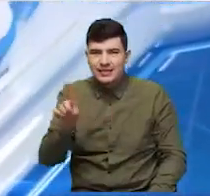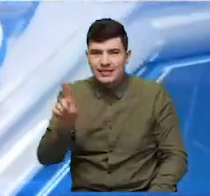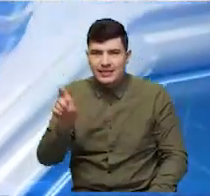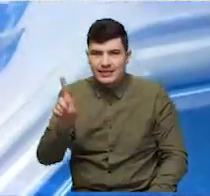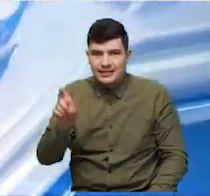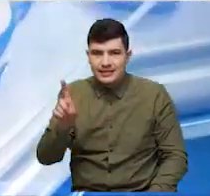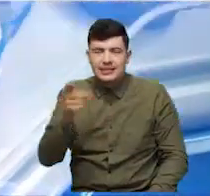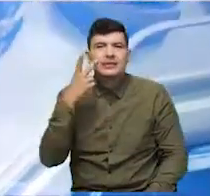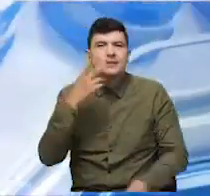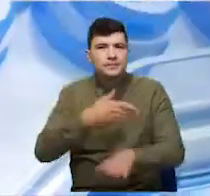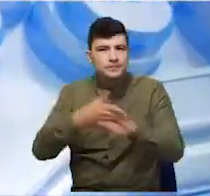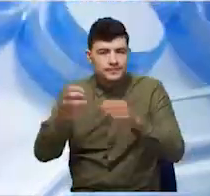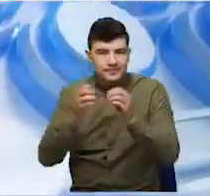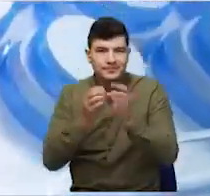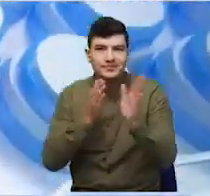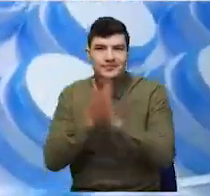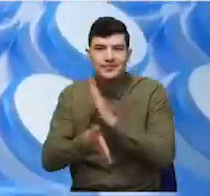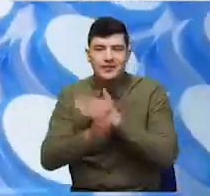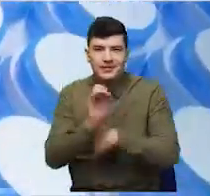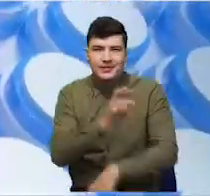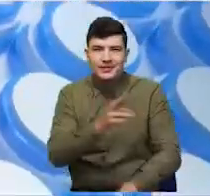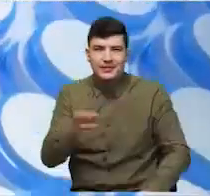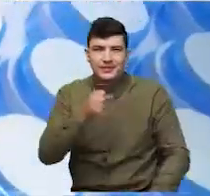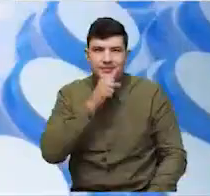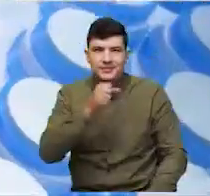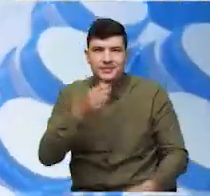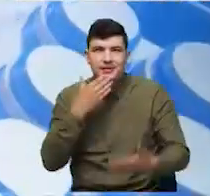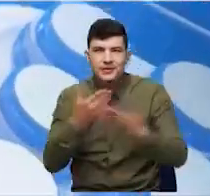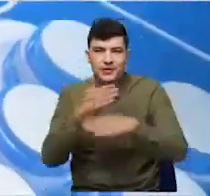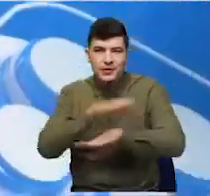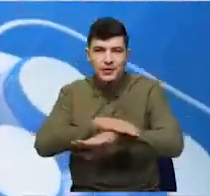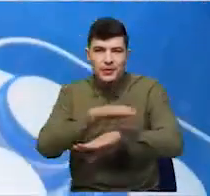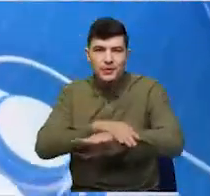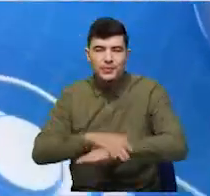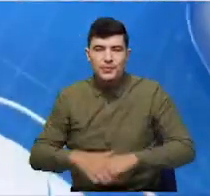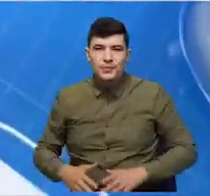información desde la ciudad de Cúcuta con la cámara de David Ortiz. Danilo Coronel, Oriente Noticias. Muy buenas tardes.